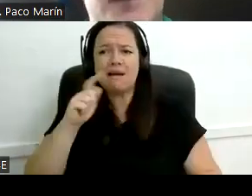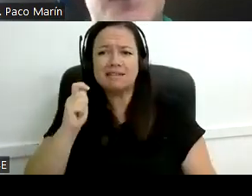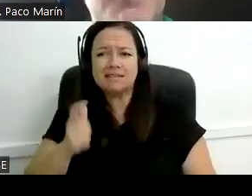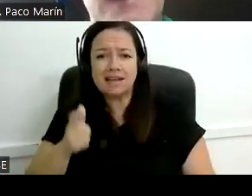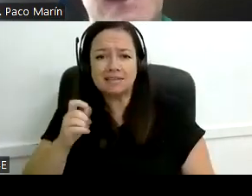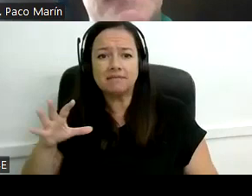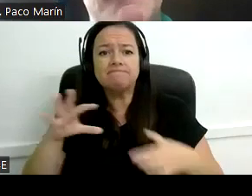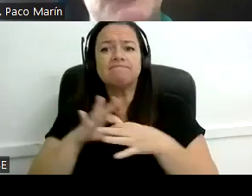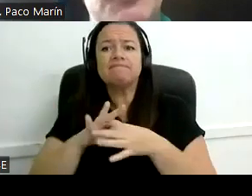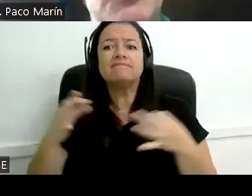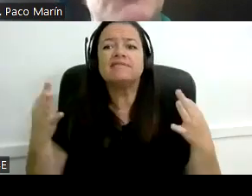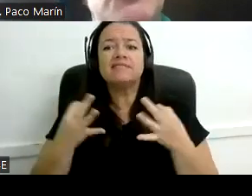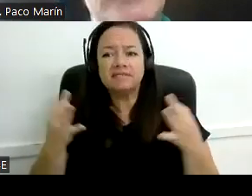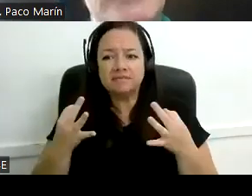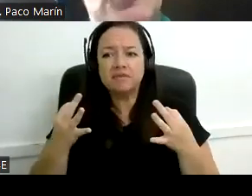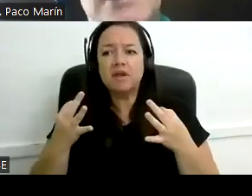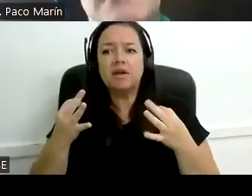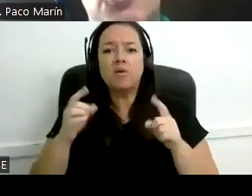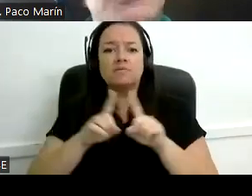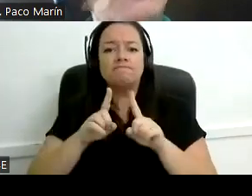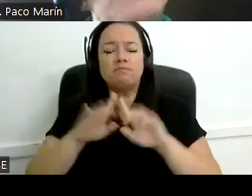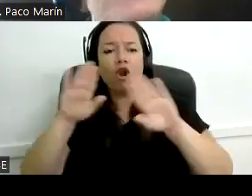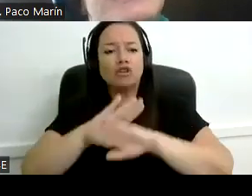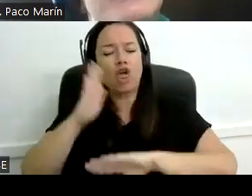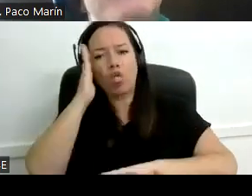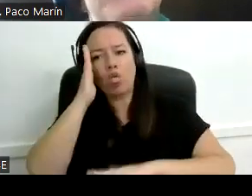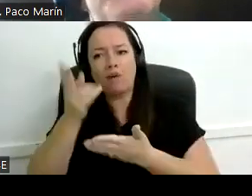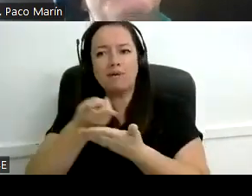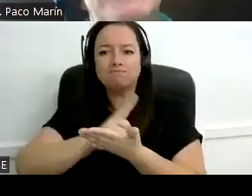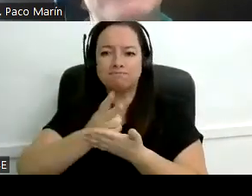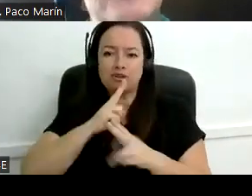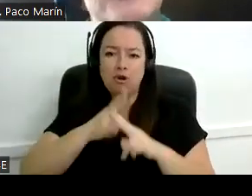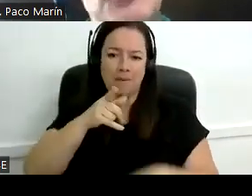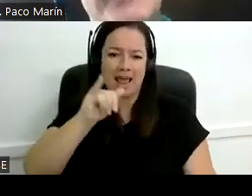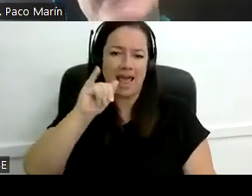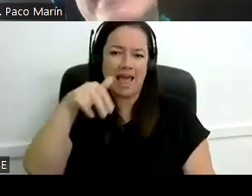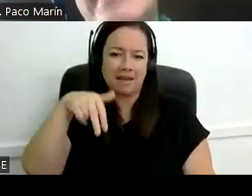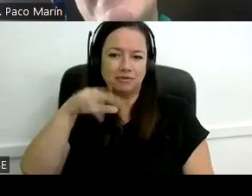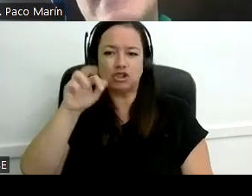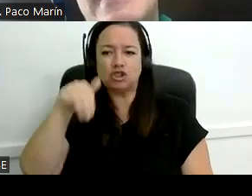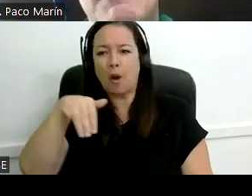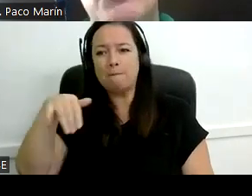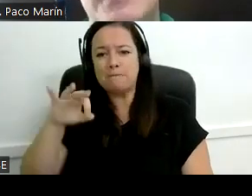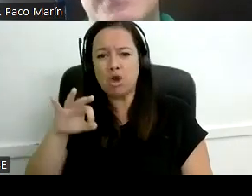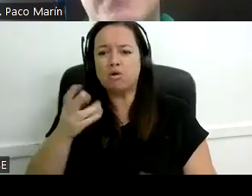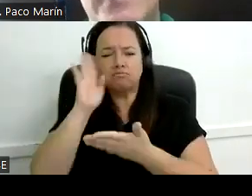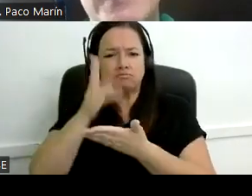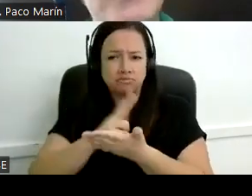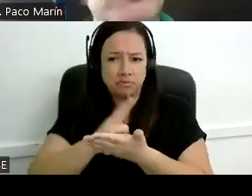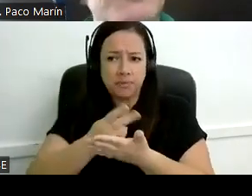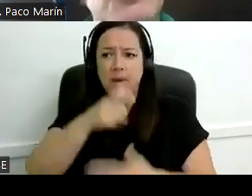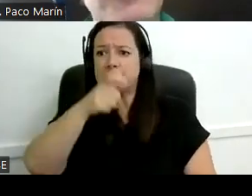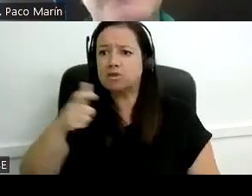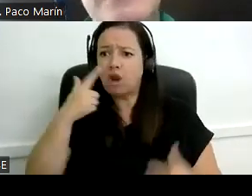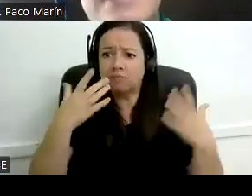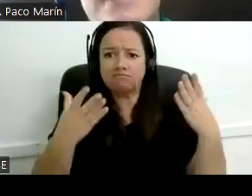pues nuestros problemas con el insomnio. Am, la sensación que le queda a mucha gente, a